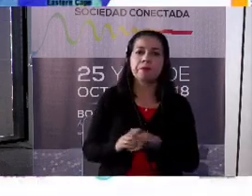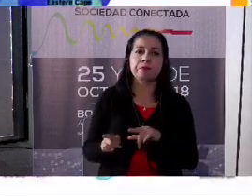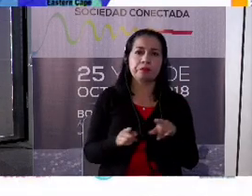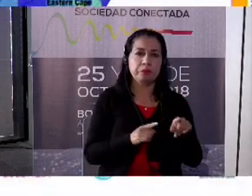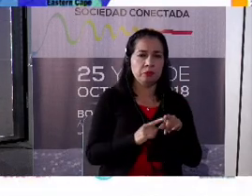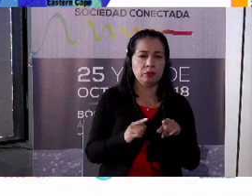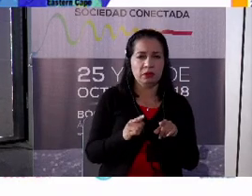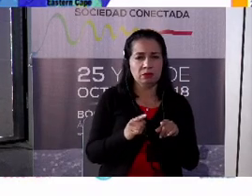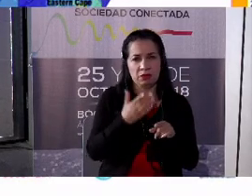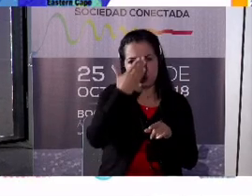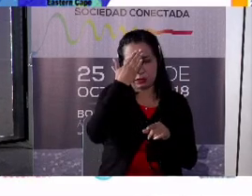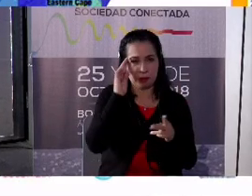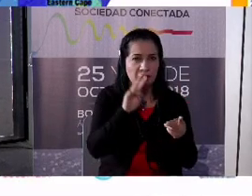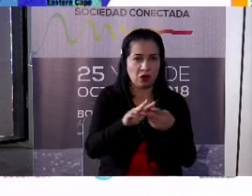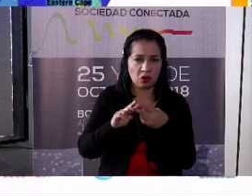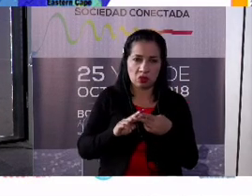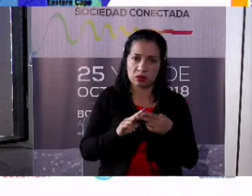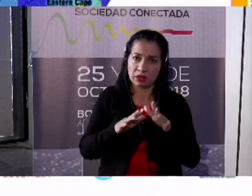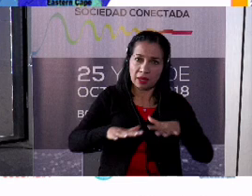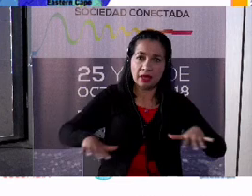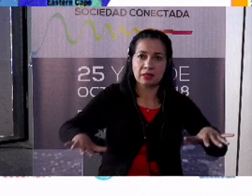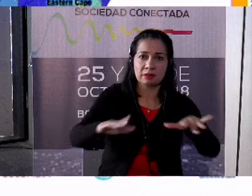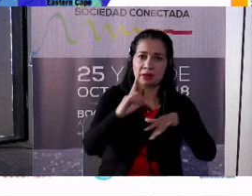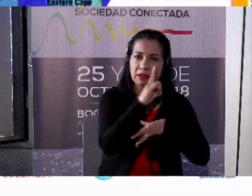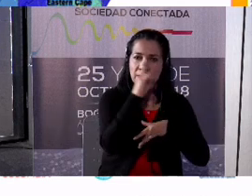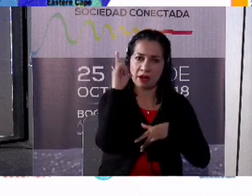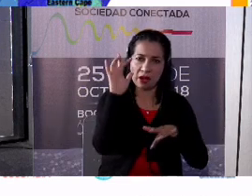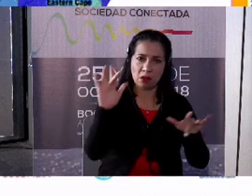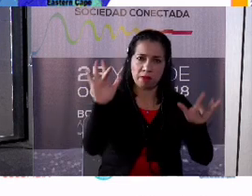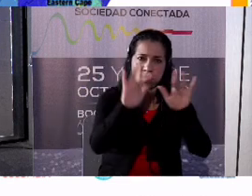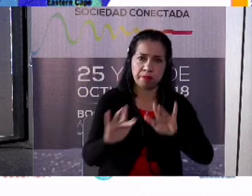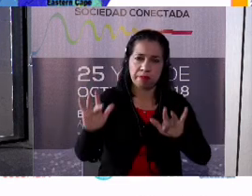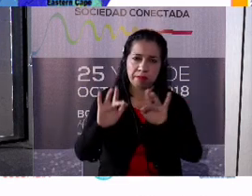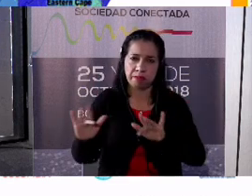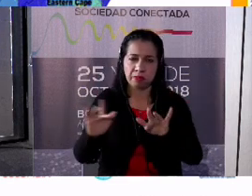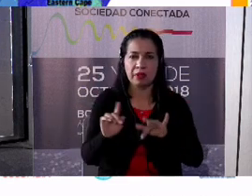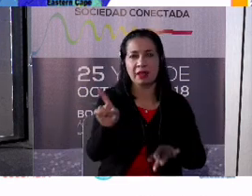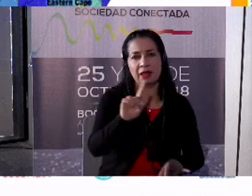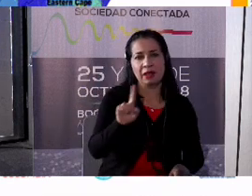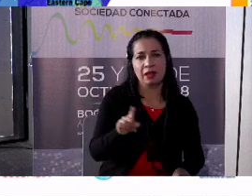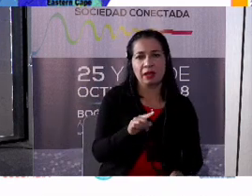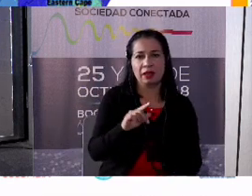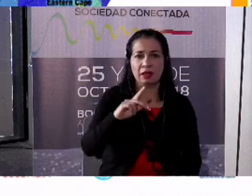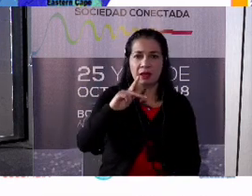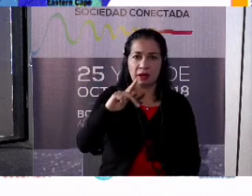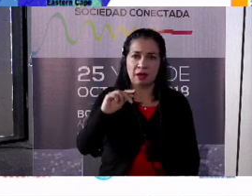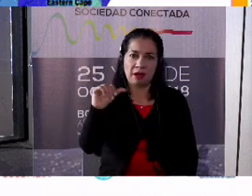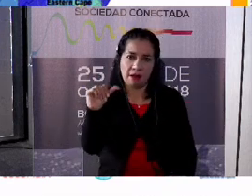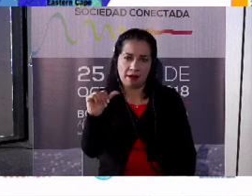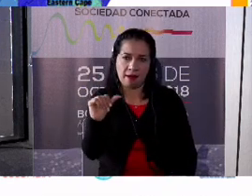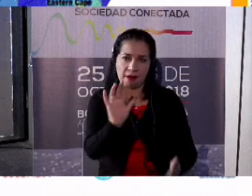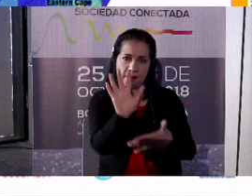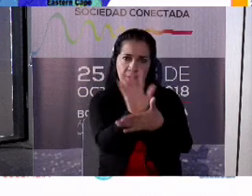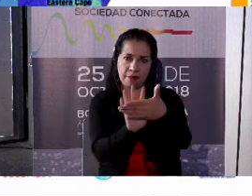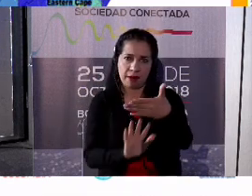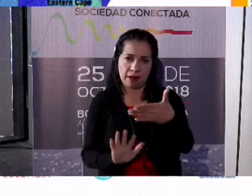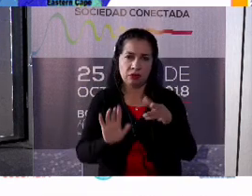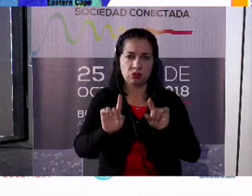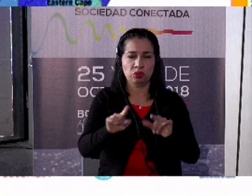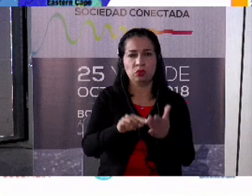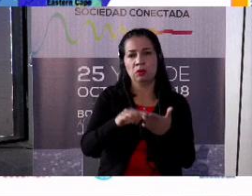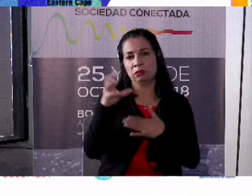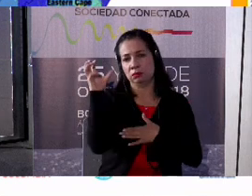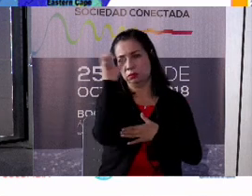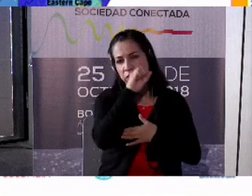conocen los espacios blancos en esta área s ska en el mapa nos va a permitir